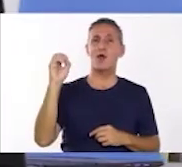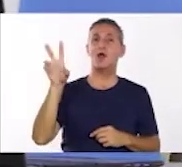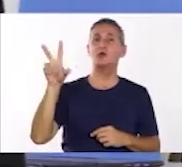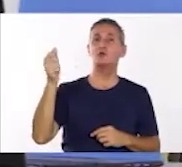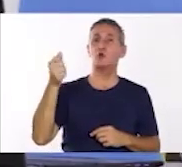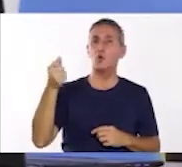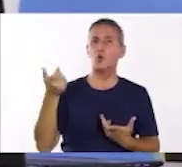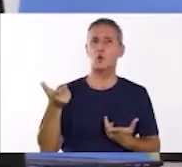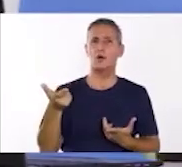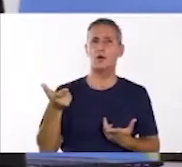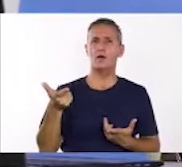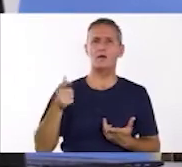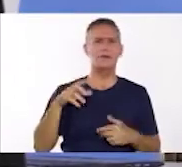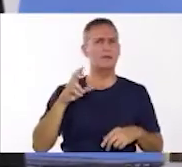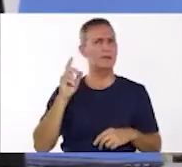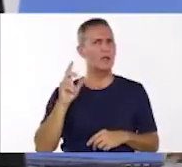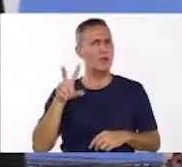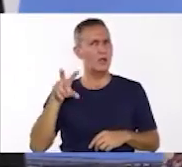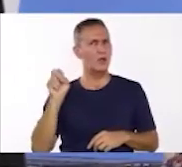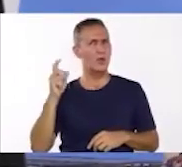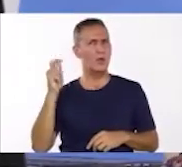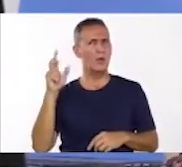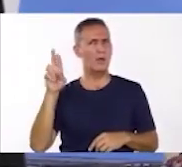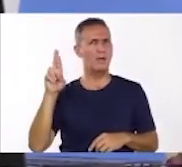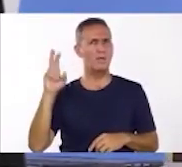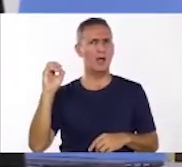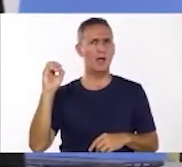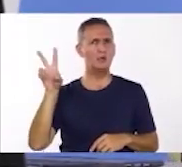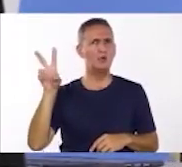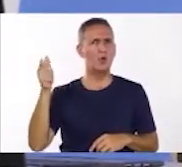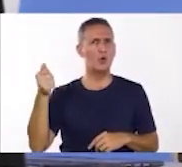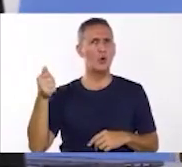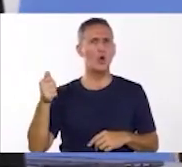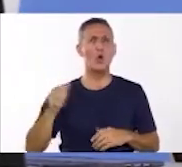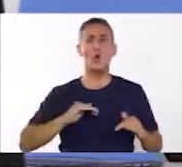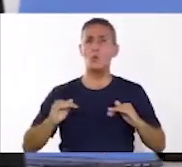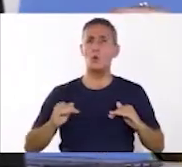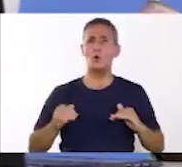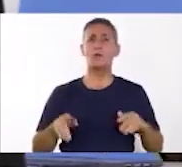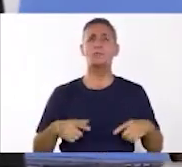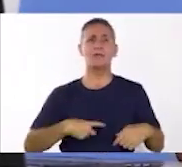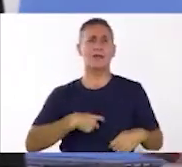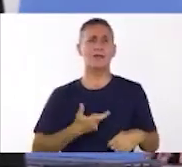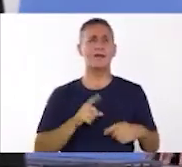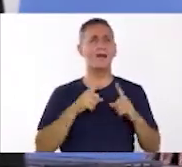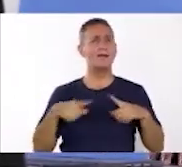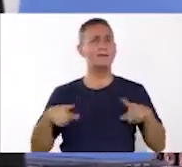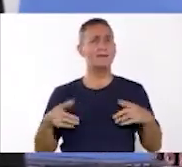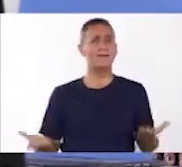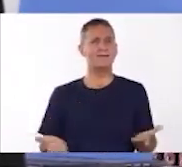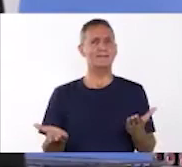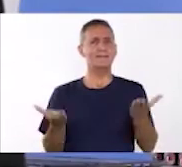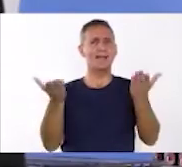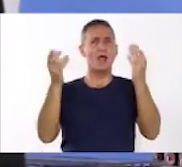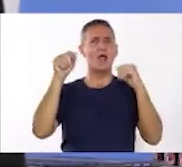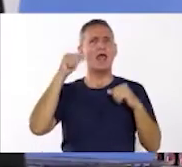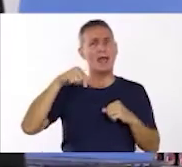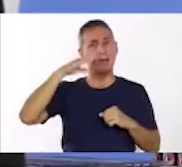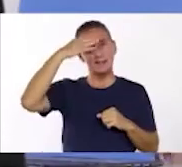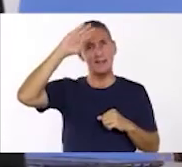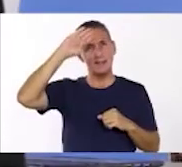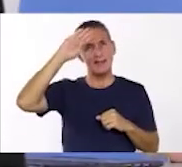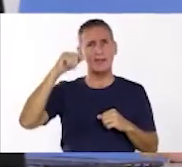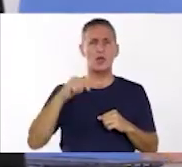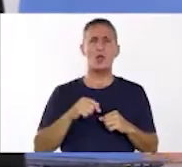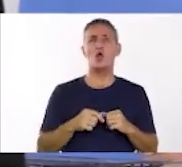¿Cómo se le llamó a esa nueva canción? Bueno, pues aquí se le llamó La Nueva Trova.